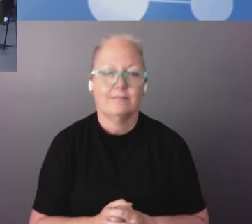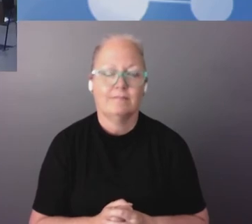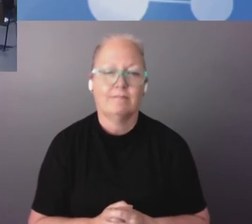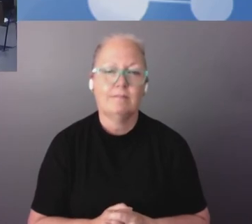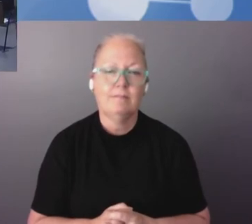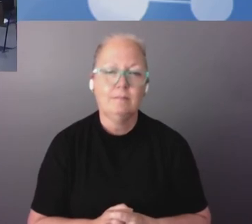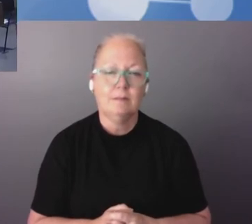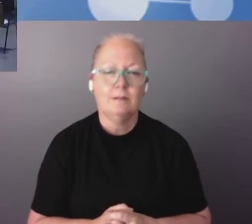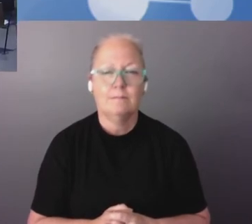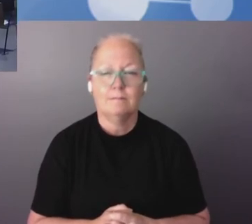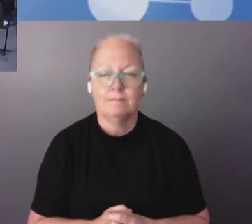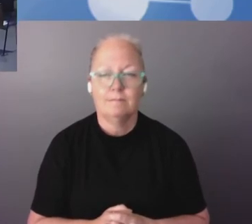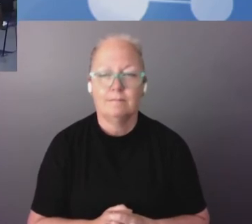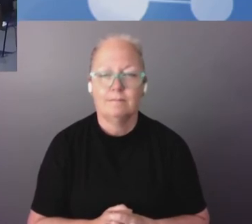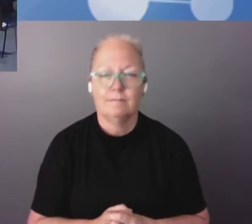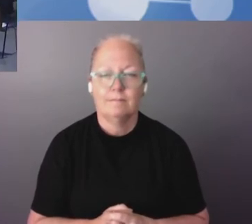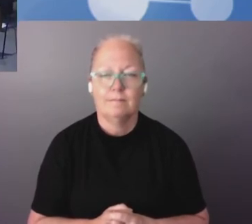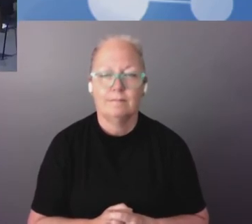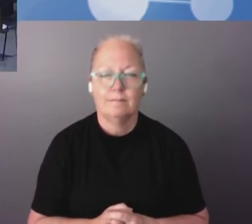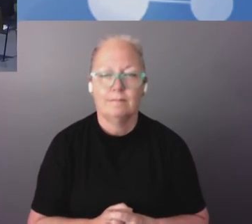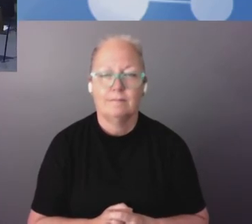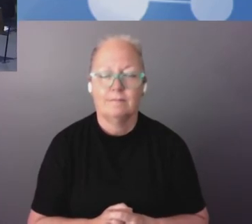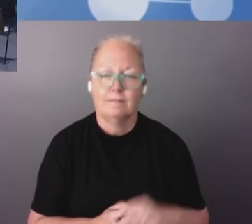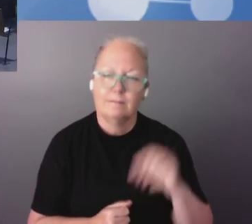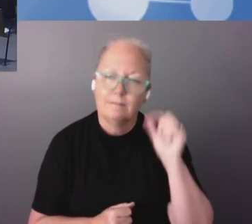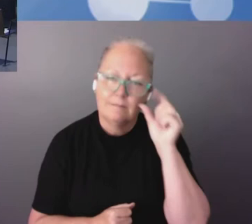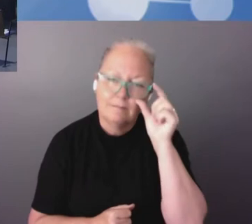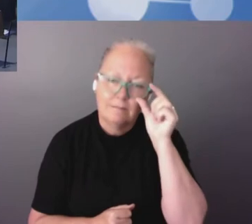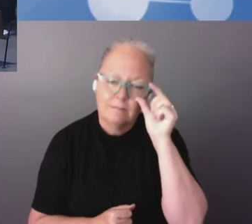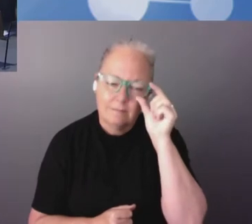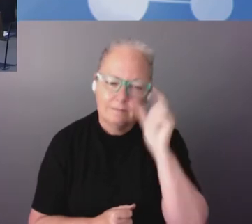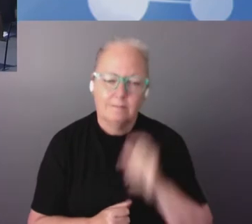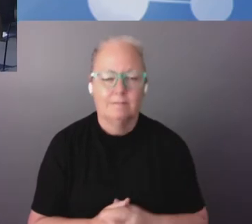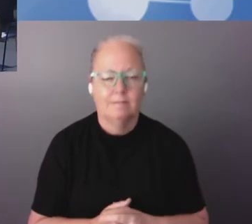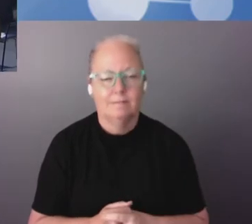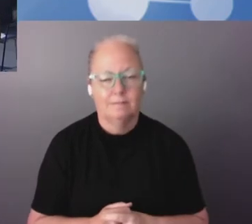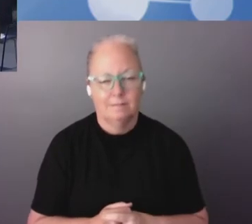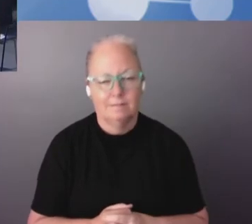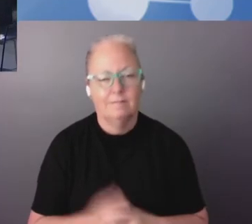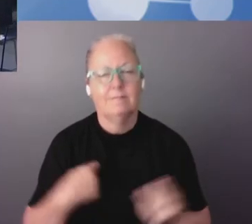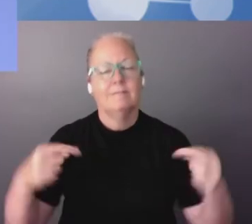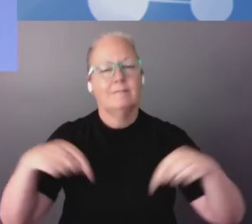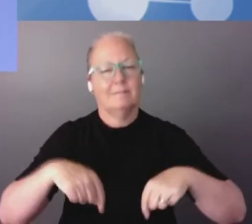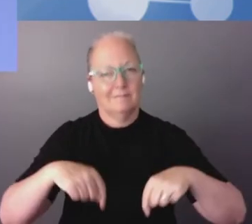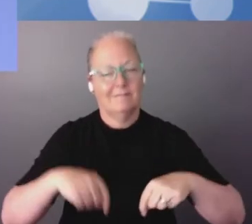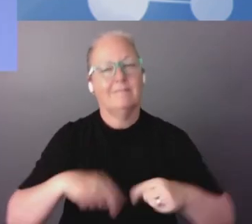Mr. Marcin Krupa, City Mayor of Katowice, Katowice. El señor Marcin Krupa, alcalde de Katowice.